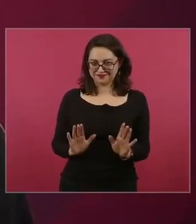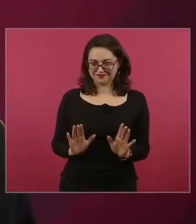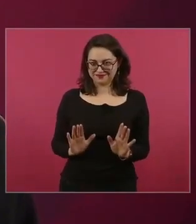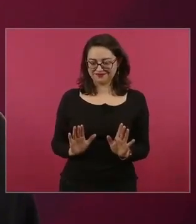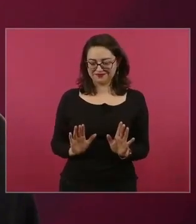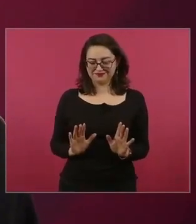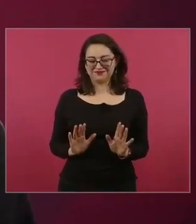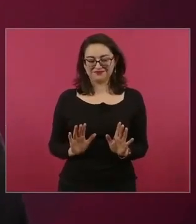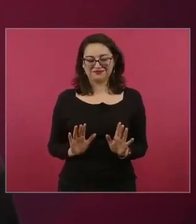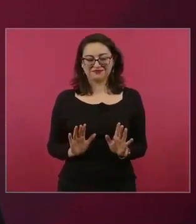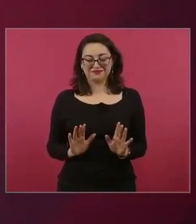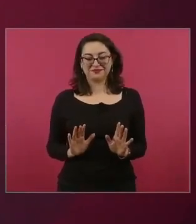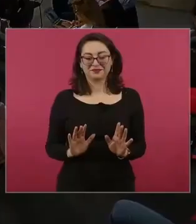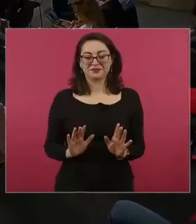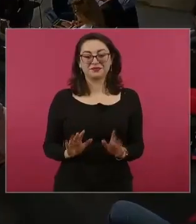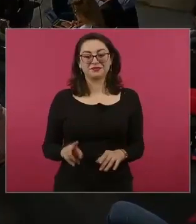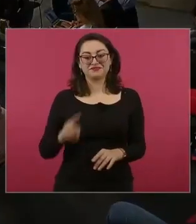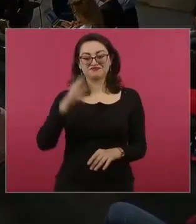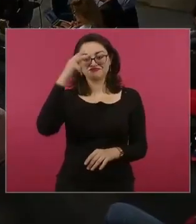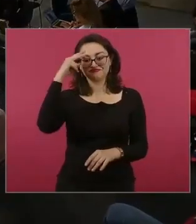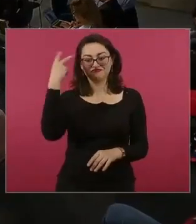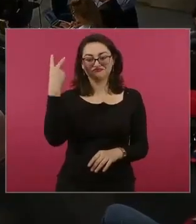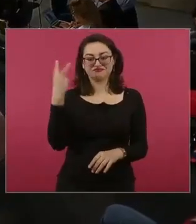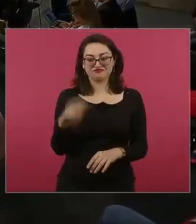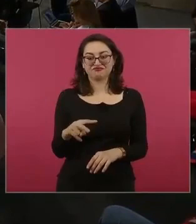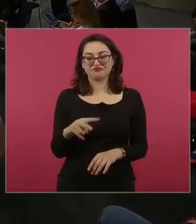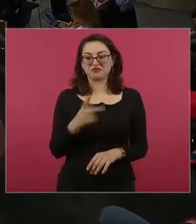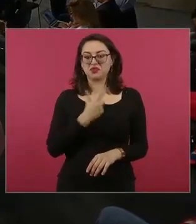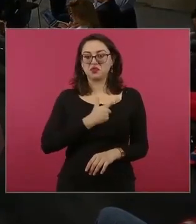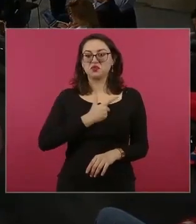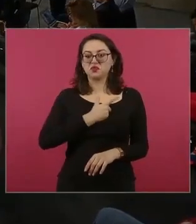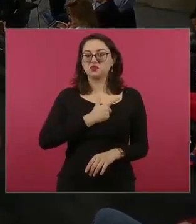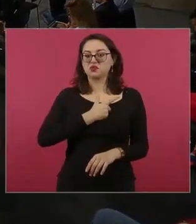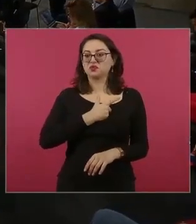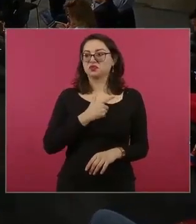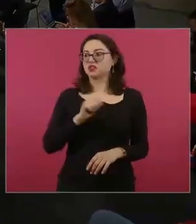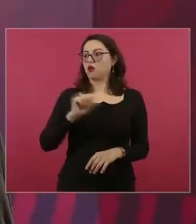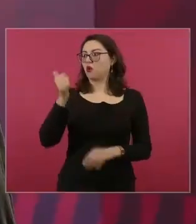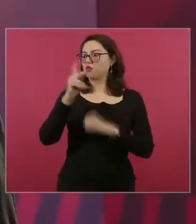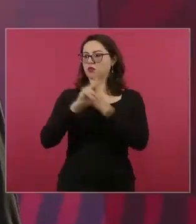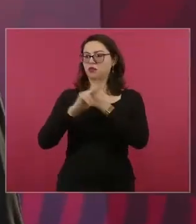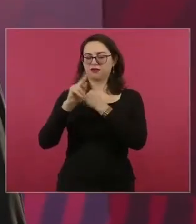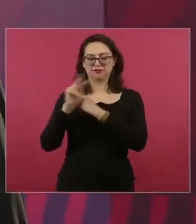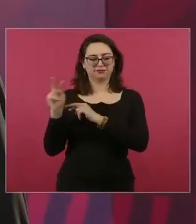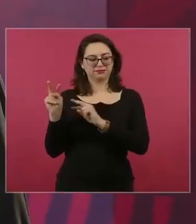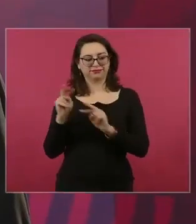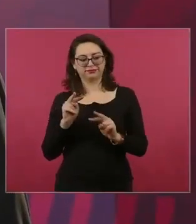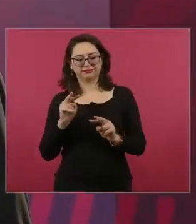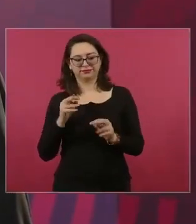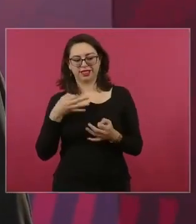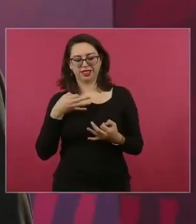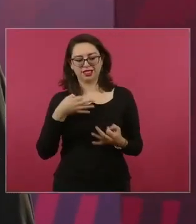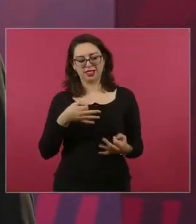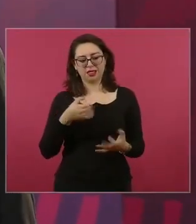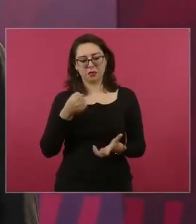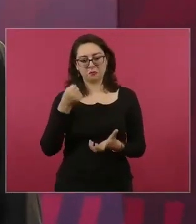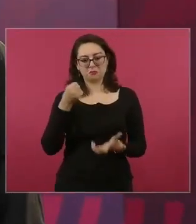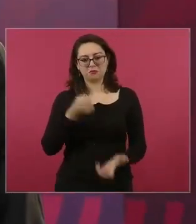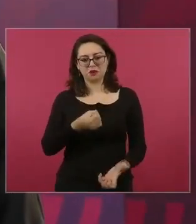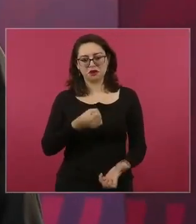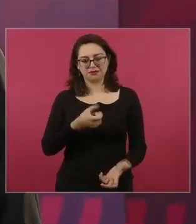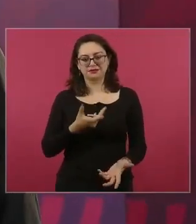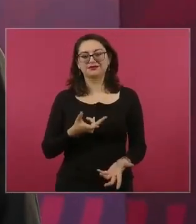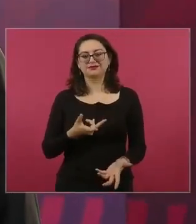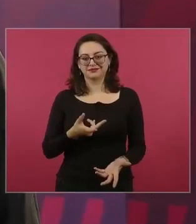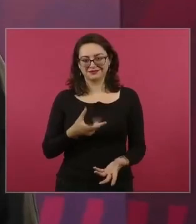es es también un gran atractivo no no solo para los negocios lícitos Jorge No aquí como que se da la inversión para